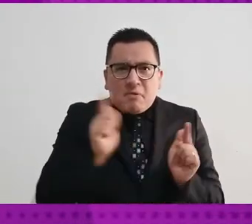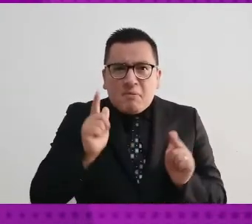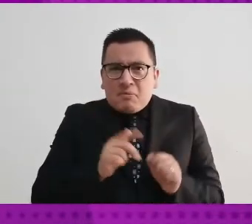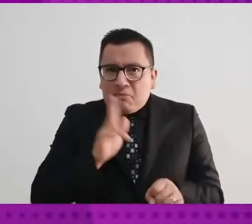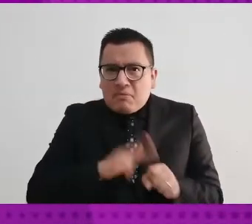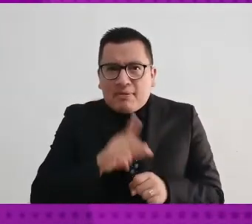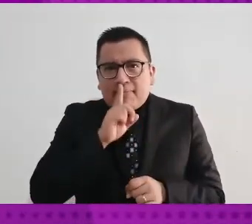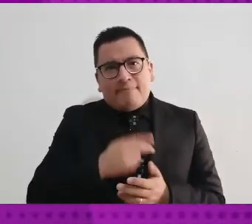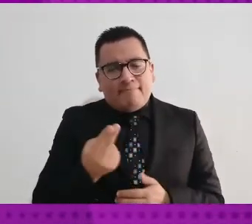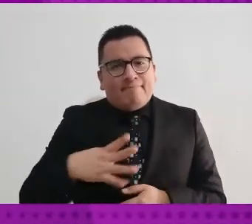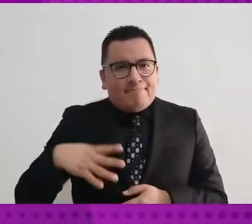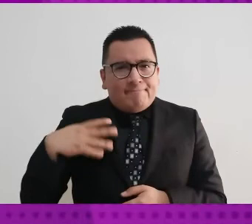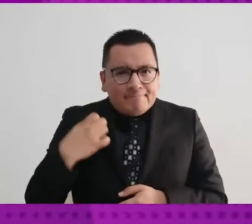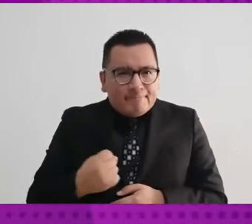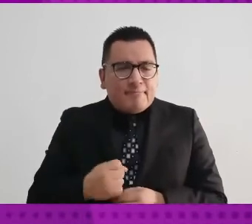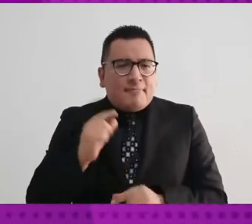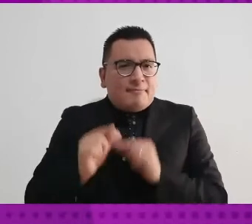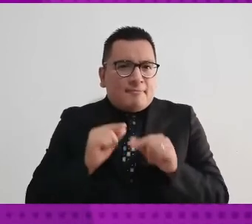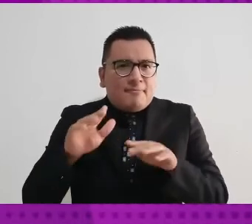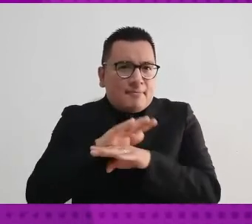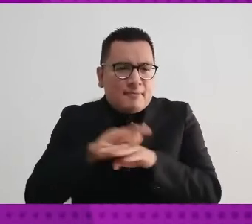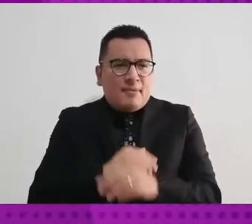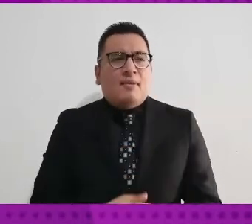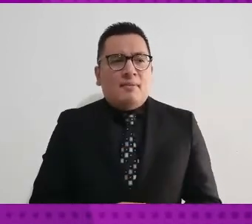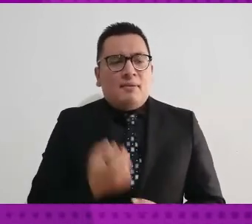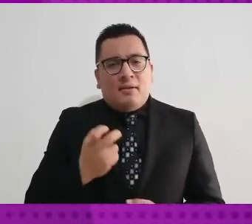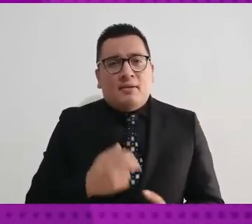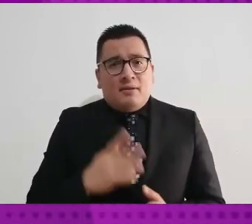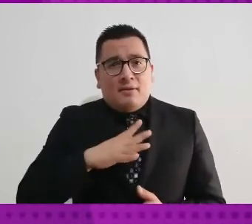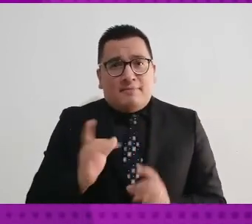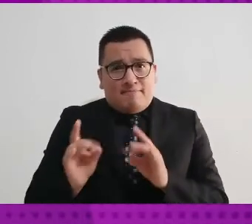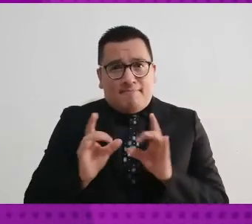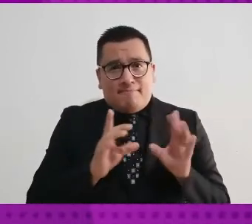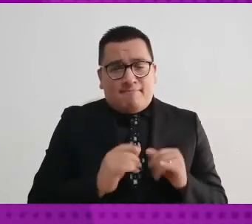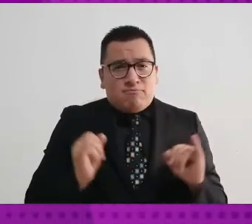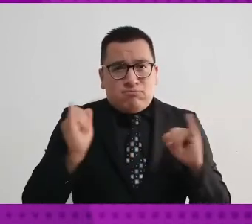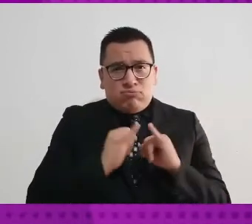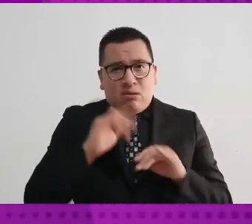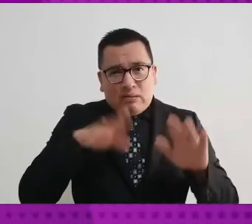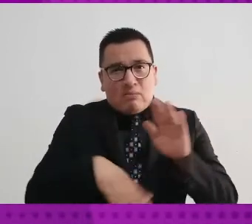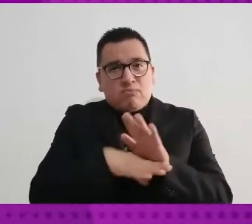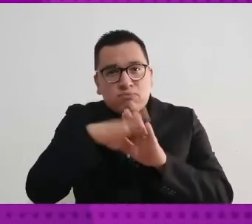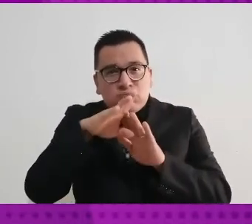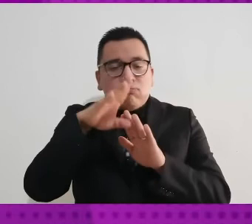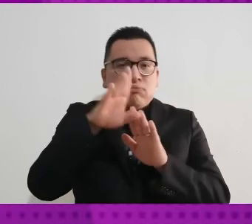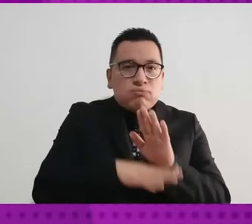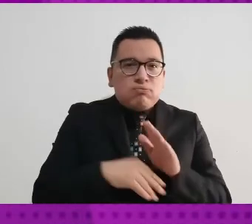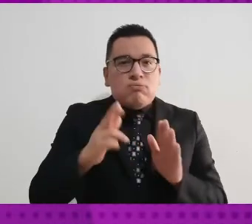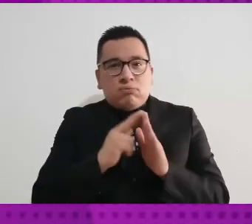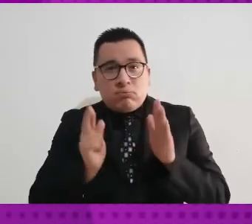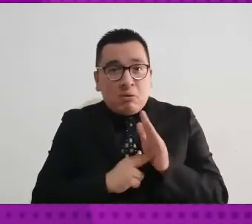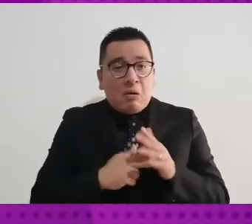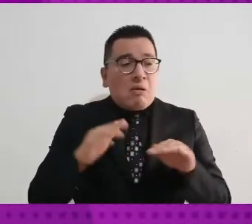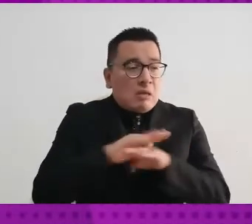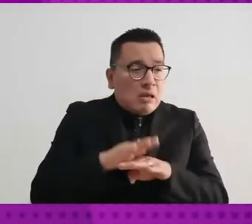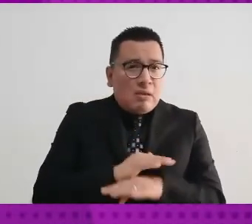larga historia donde ha habido altibajos, por cierto, en este mecanismo de creación institucional, de reglas, de reformas,